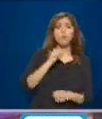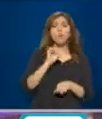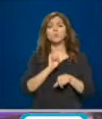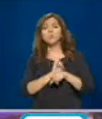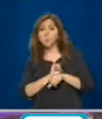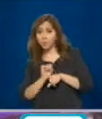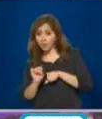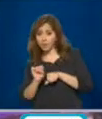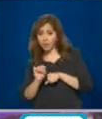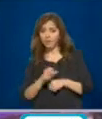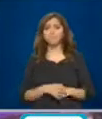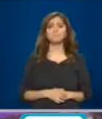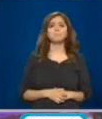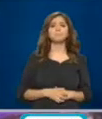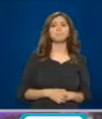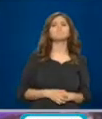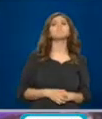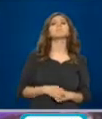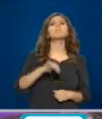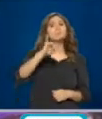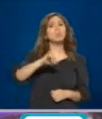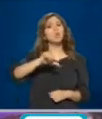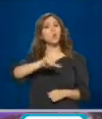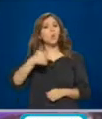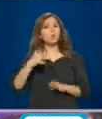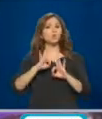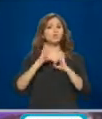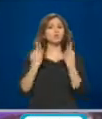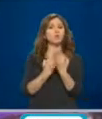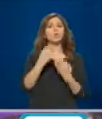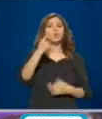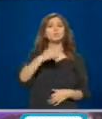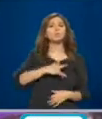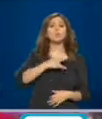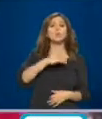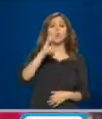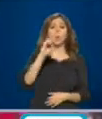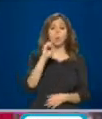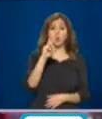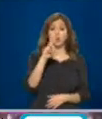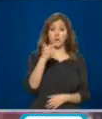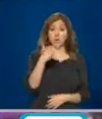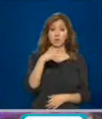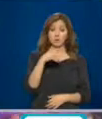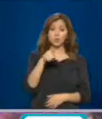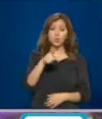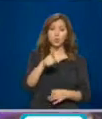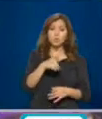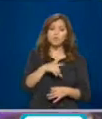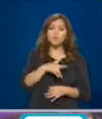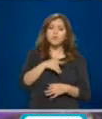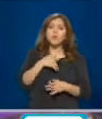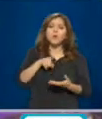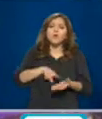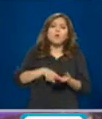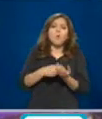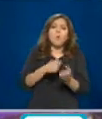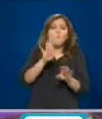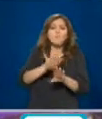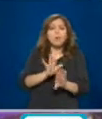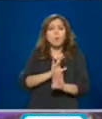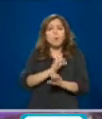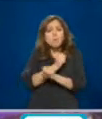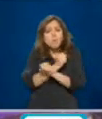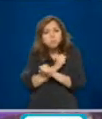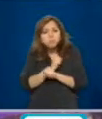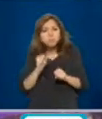distintas maneras de experimentarlo. A lo mejor la sensación del gran orgasmo, que es como esa explosión enorme, o el orgasmo pequeñito, a lo